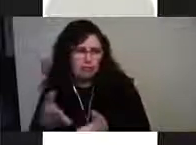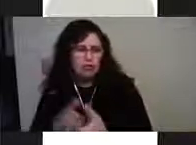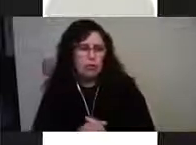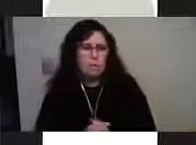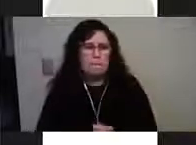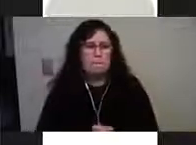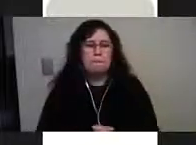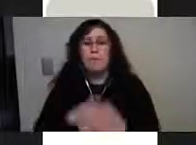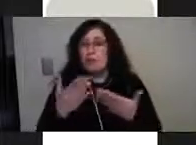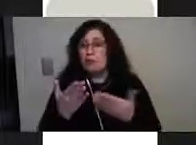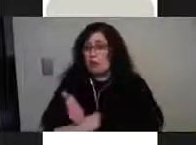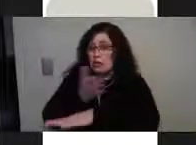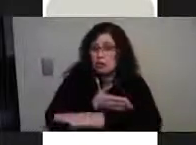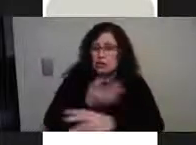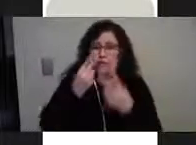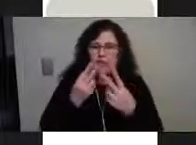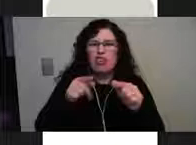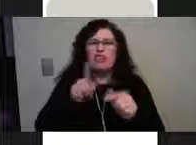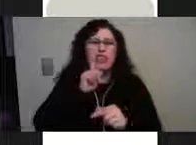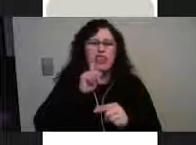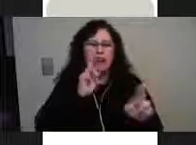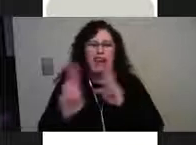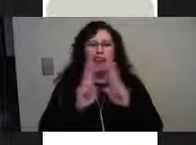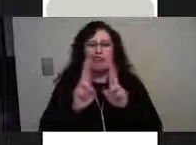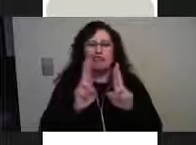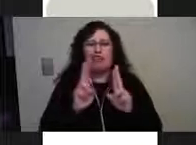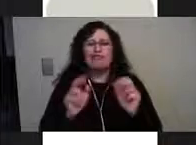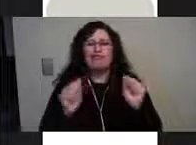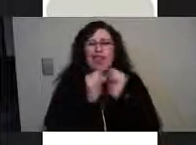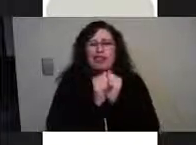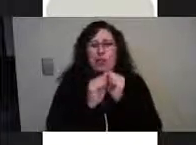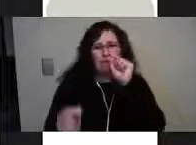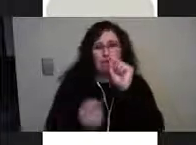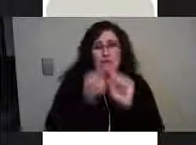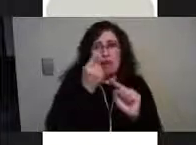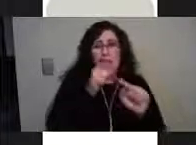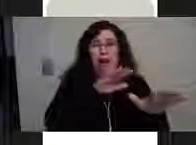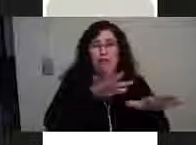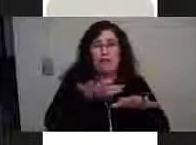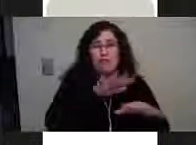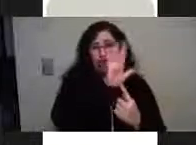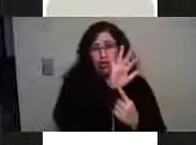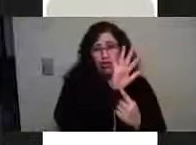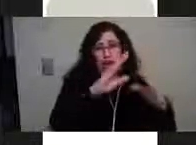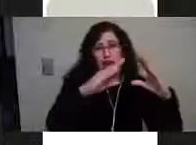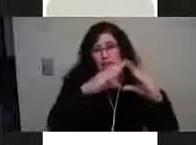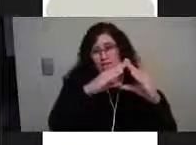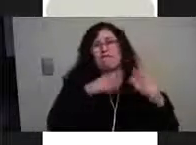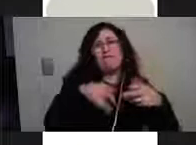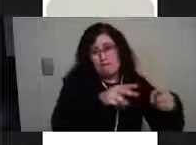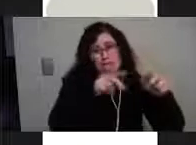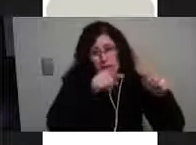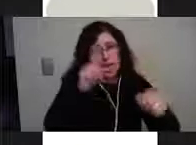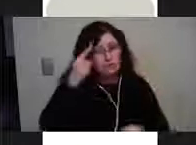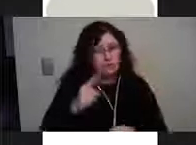Lo que hemos visto anteriormente tiene relación con lesión de primera motoneurona, ¿cierto? O particularmente lesión de la vía piramidal. Y lo que voy a